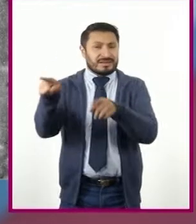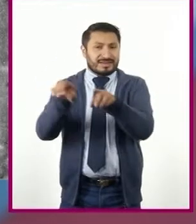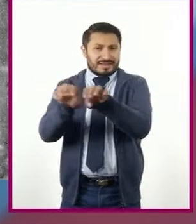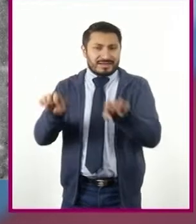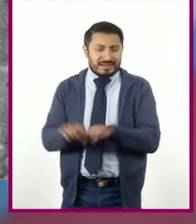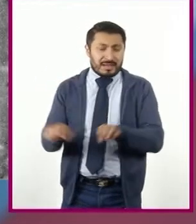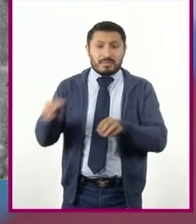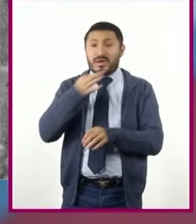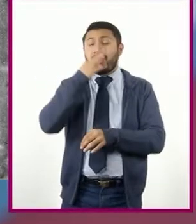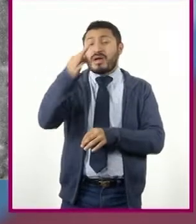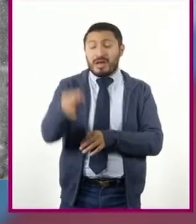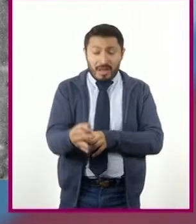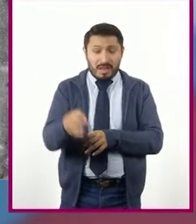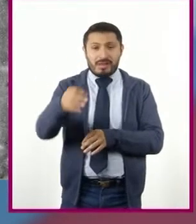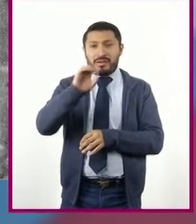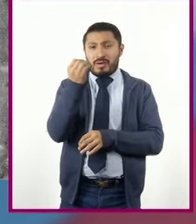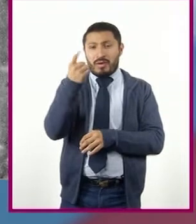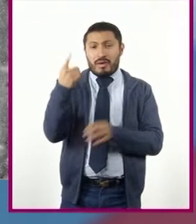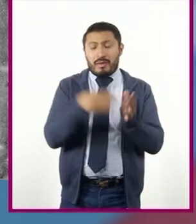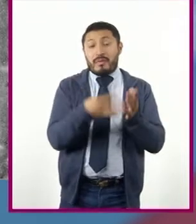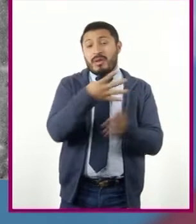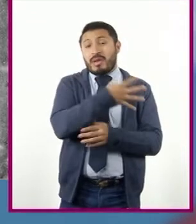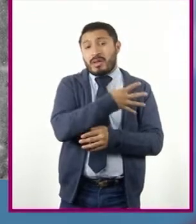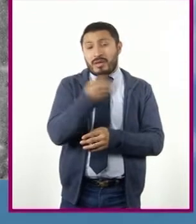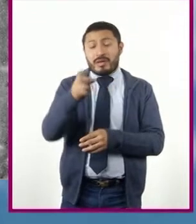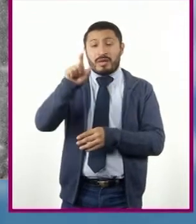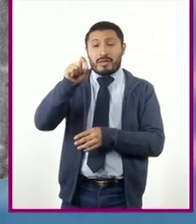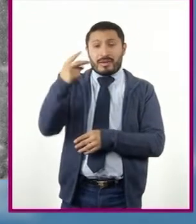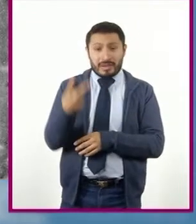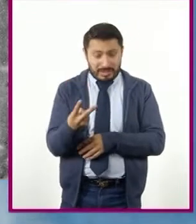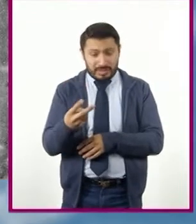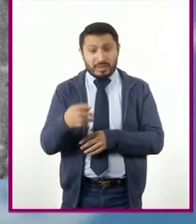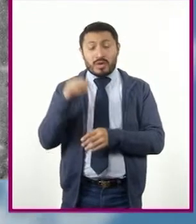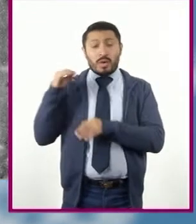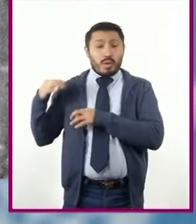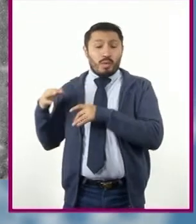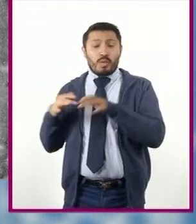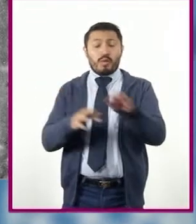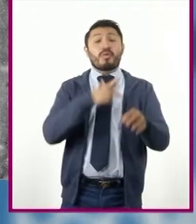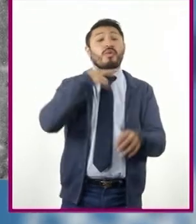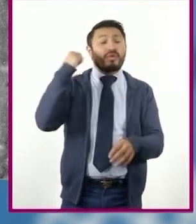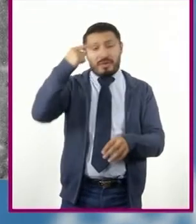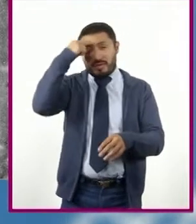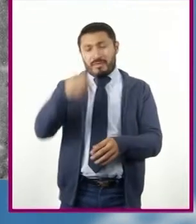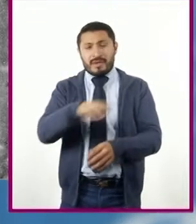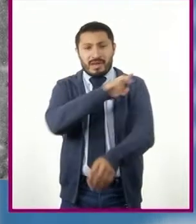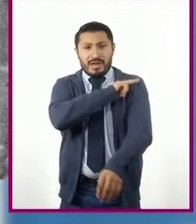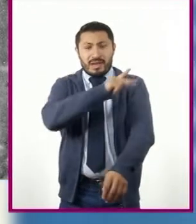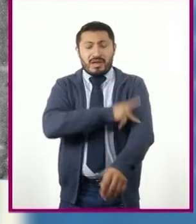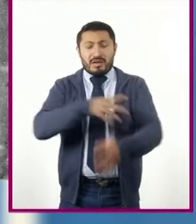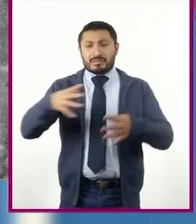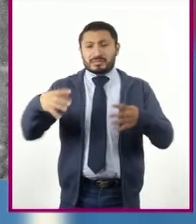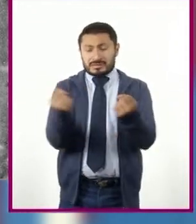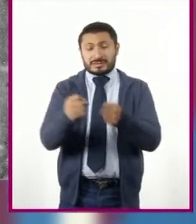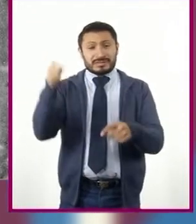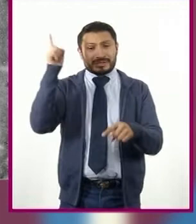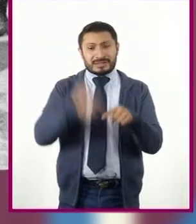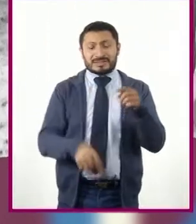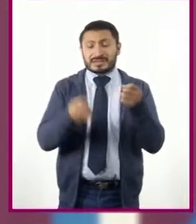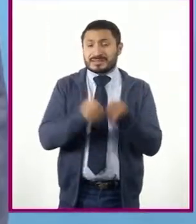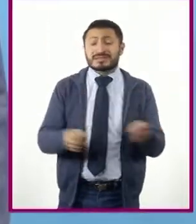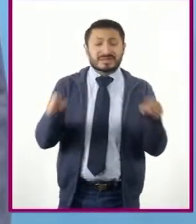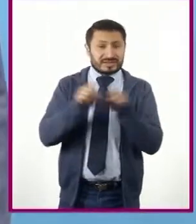en octubre de 1922 una marcha a Roma para tomar el poder y acabar con la clase política que